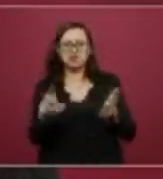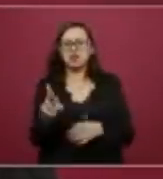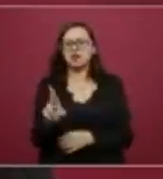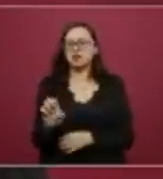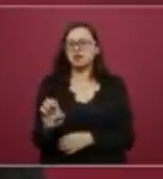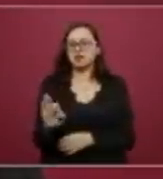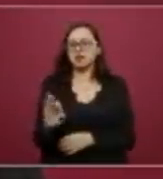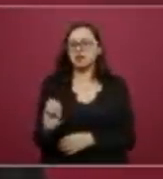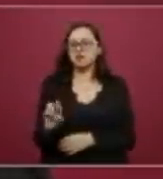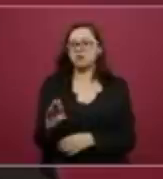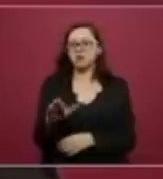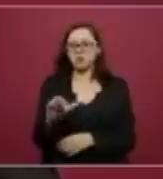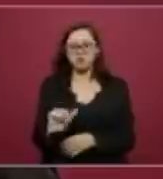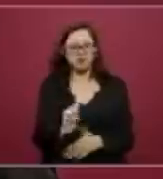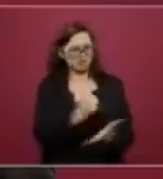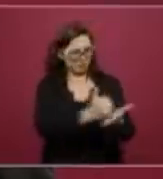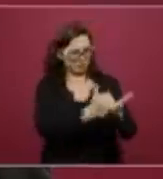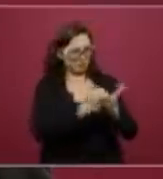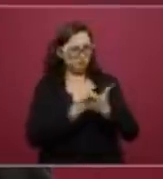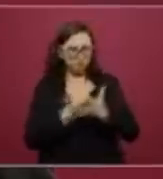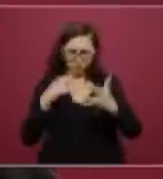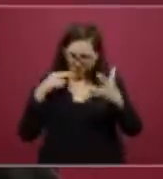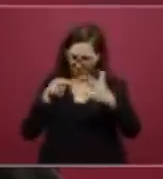dijera quién